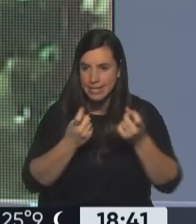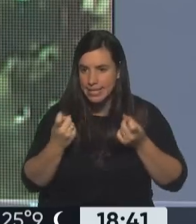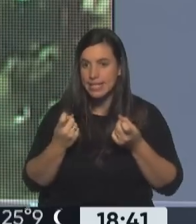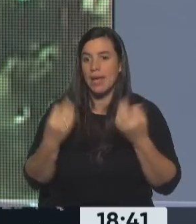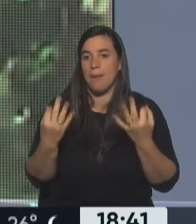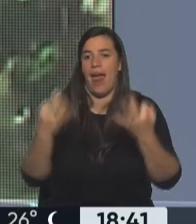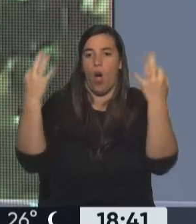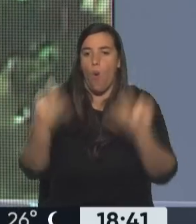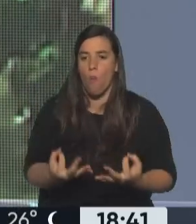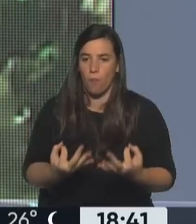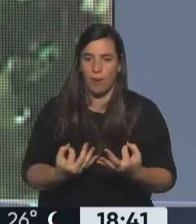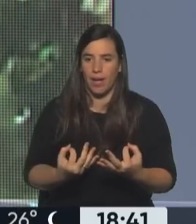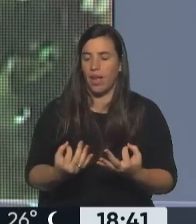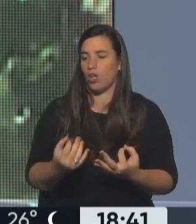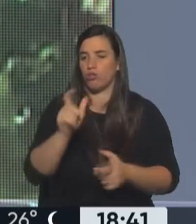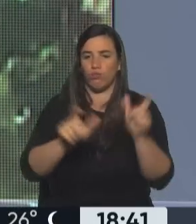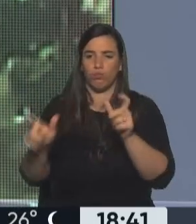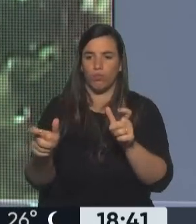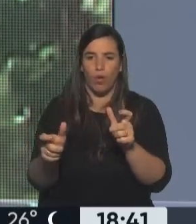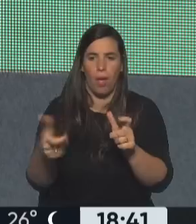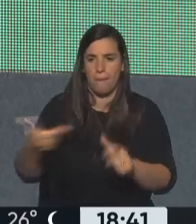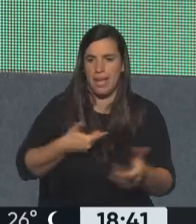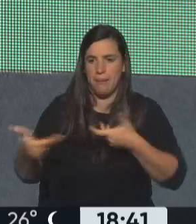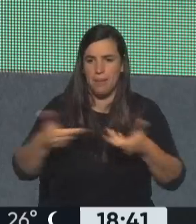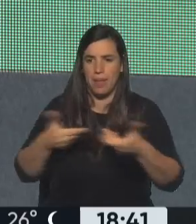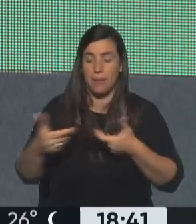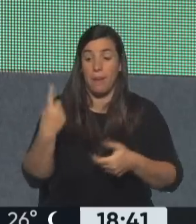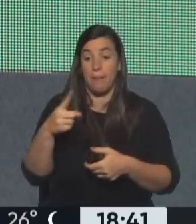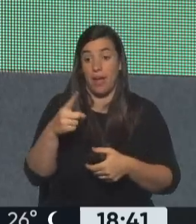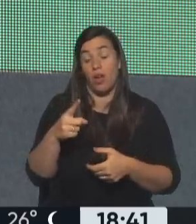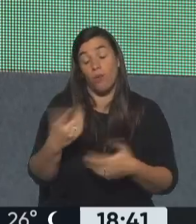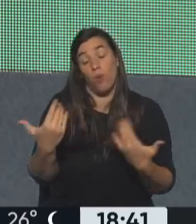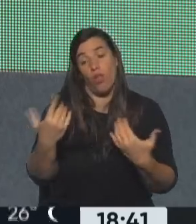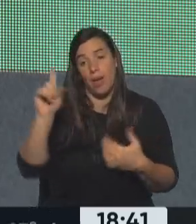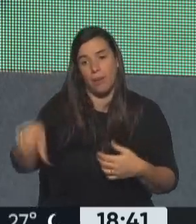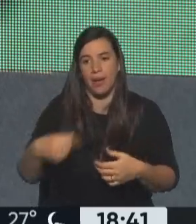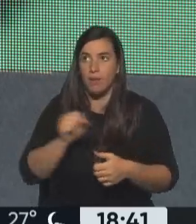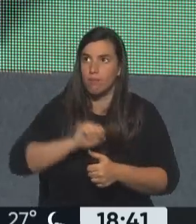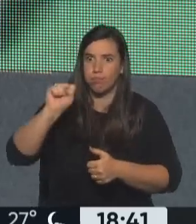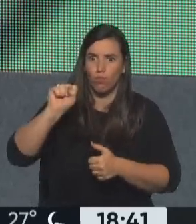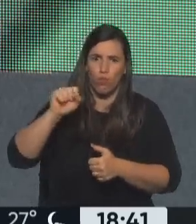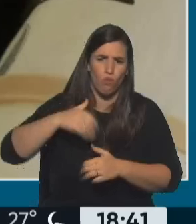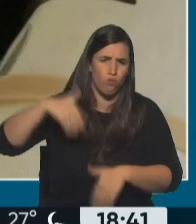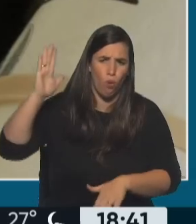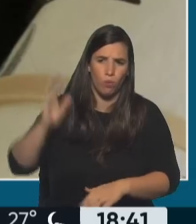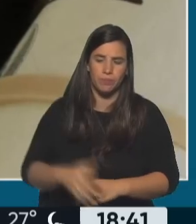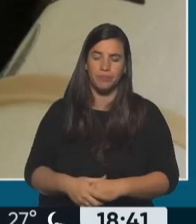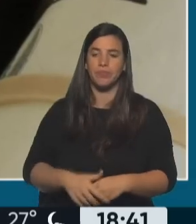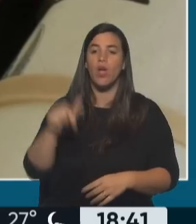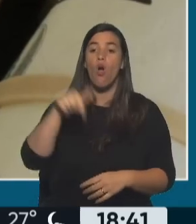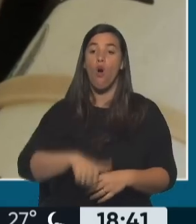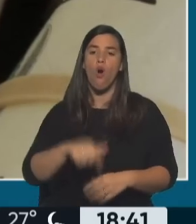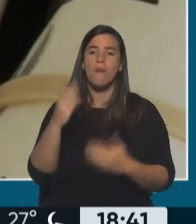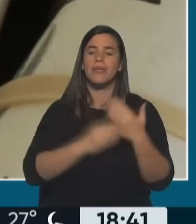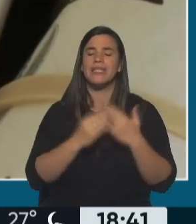esas demandas. Ahora, tendrías una hiperinflación. Bien. Me gustaría preguntarte, ¿qué hizo Sergio Massa hoy o qué hizo el Ministerio de Economía hoy para